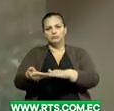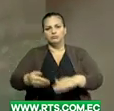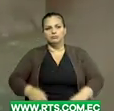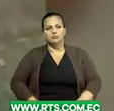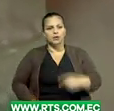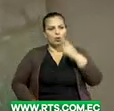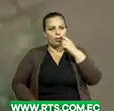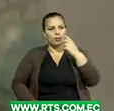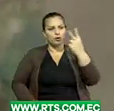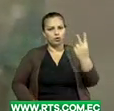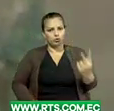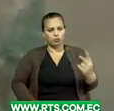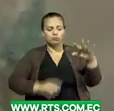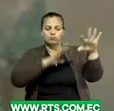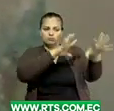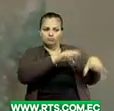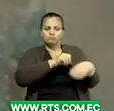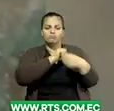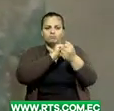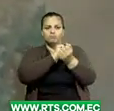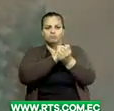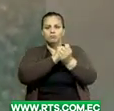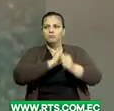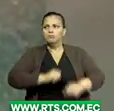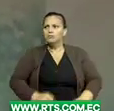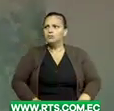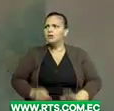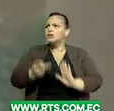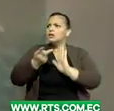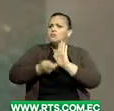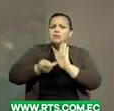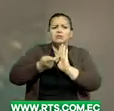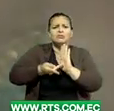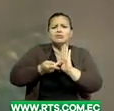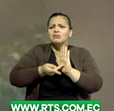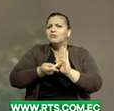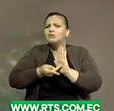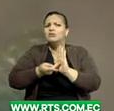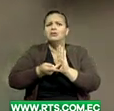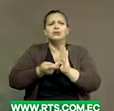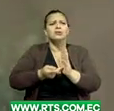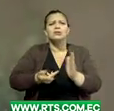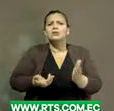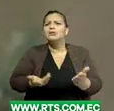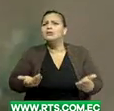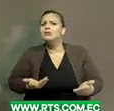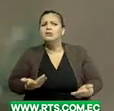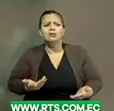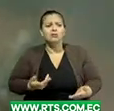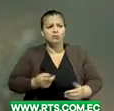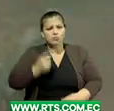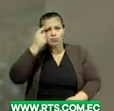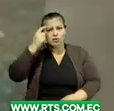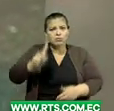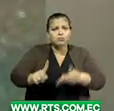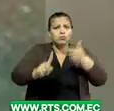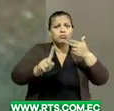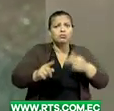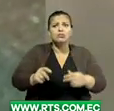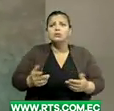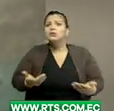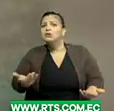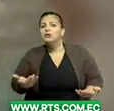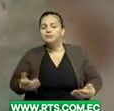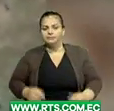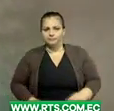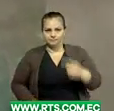No te muevas, no te muevas, quédate tranquilo. ¿Qué le pasó? ¿Pero qué le pasó? Se chocó, pues. Porque pensé que era una bala. Al